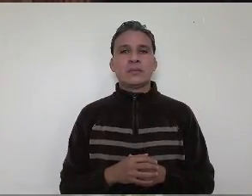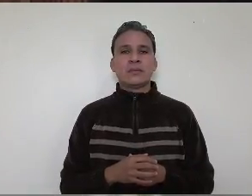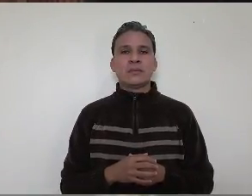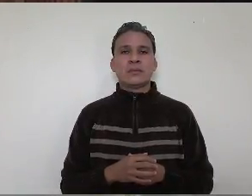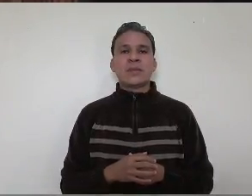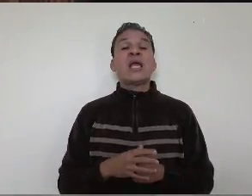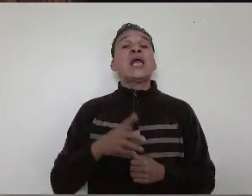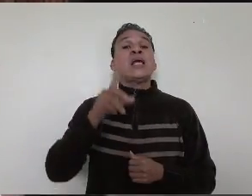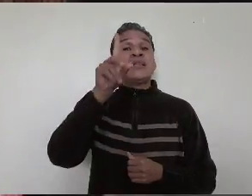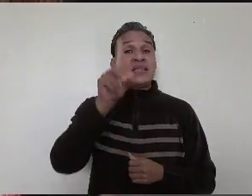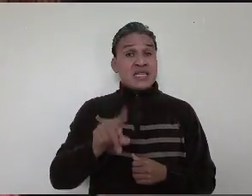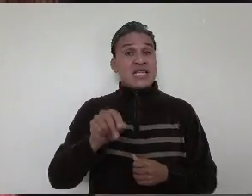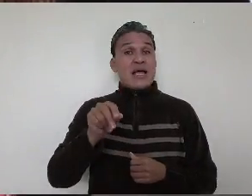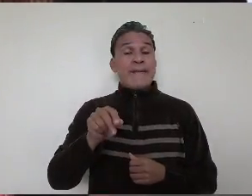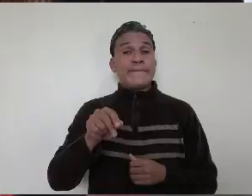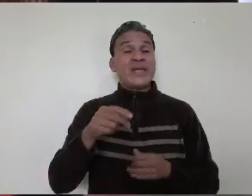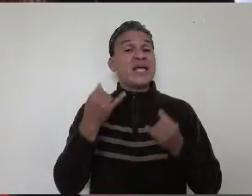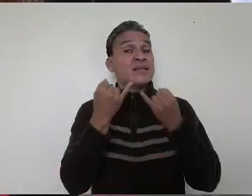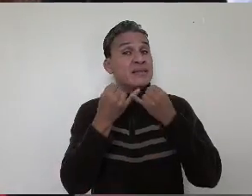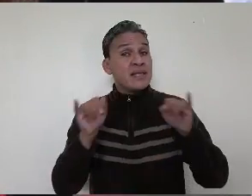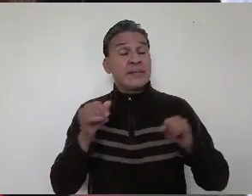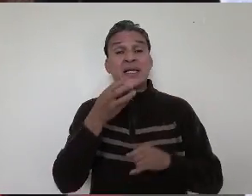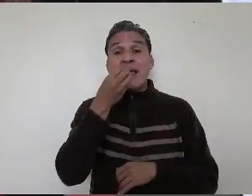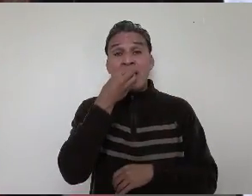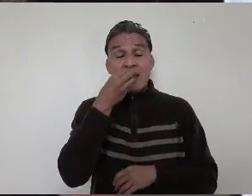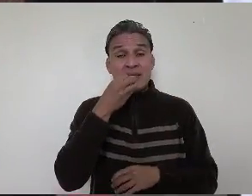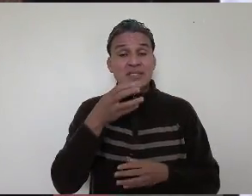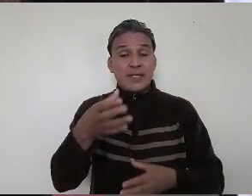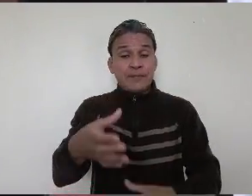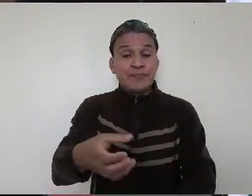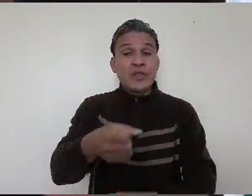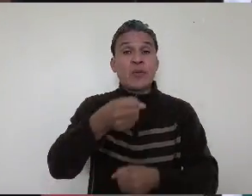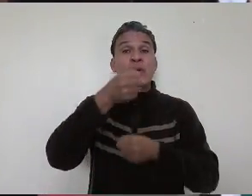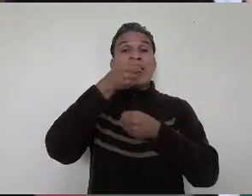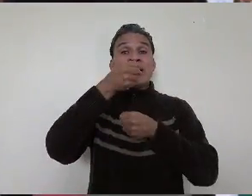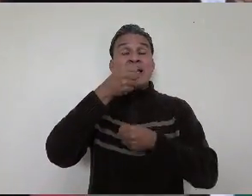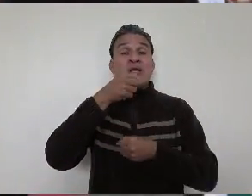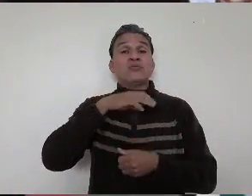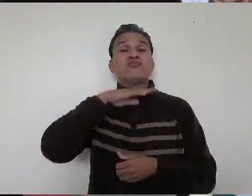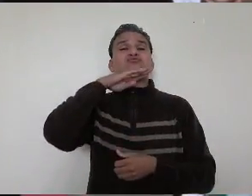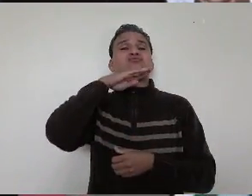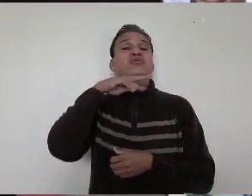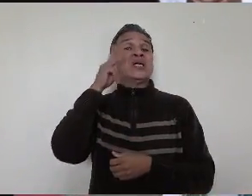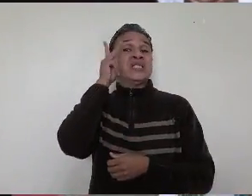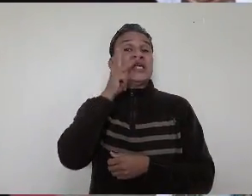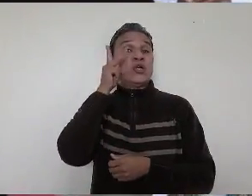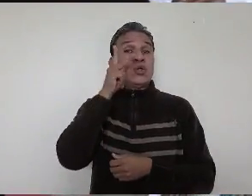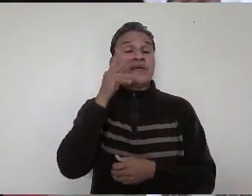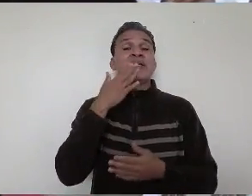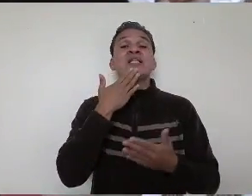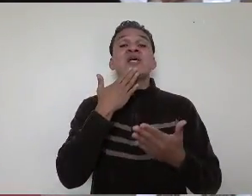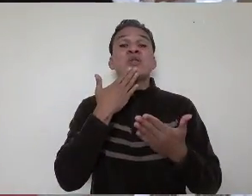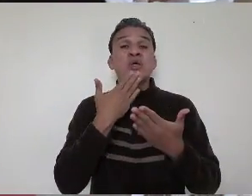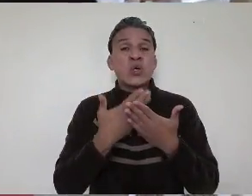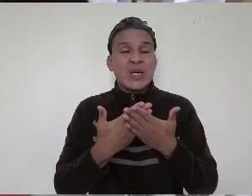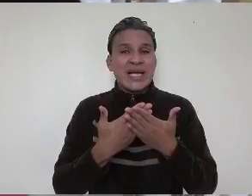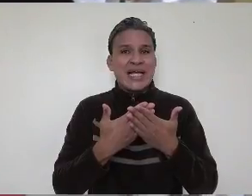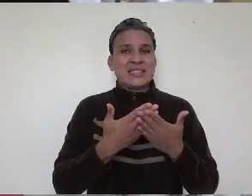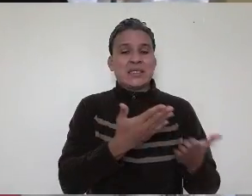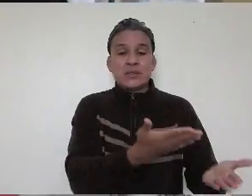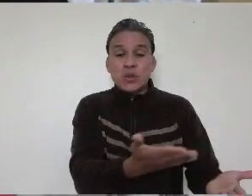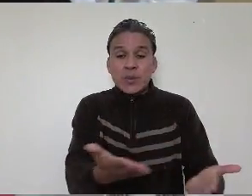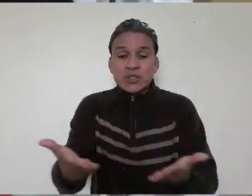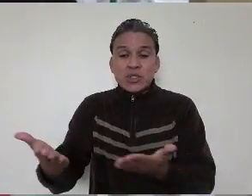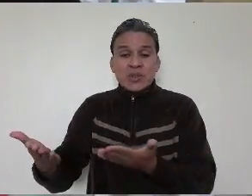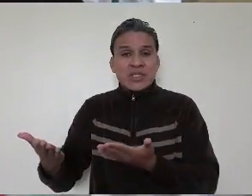Del mismo modo, acabada la cena, tomó el cáliz lleno de vino. Te dio gracias con la plegaria de bendición y se lo